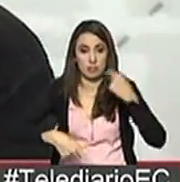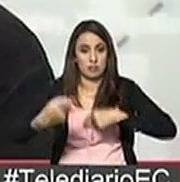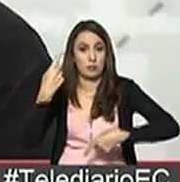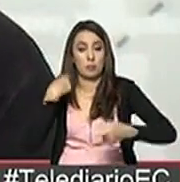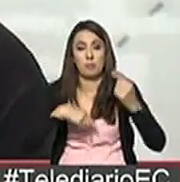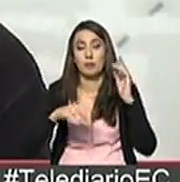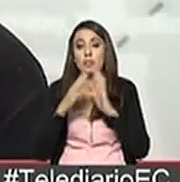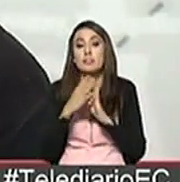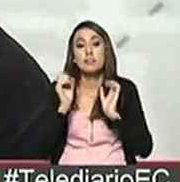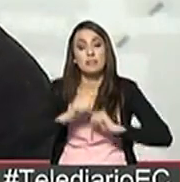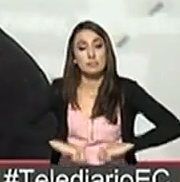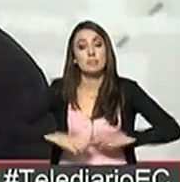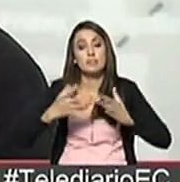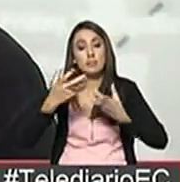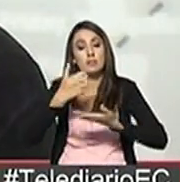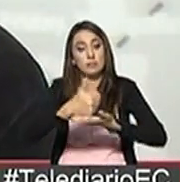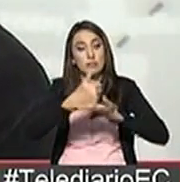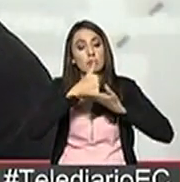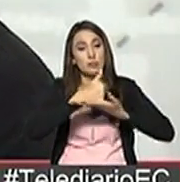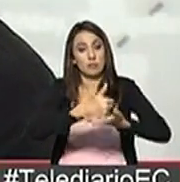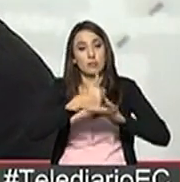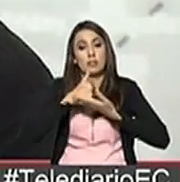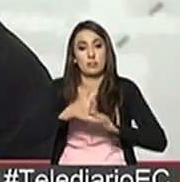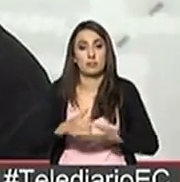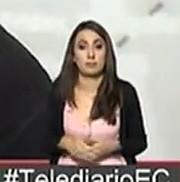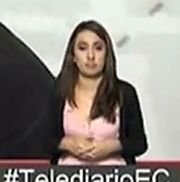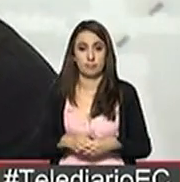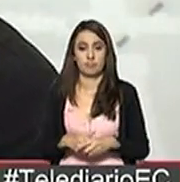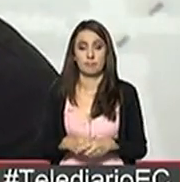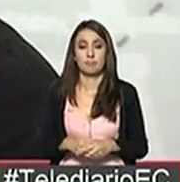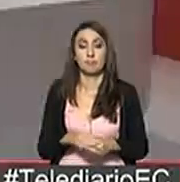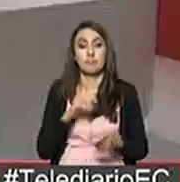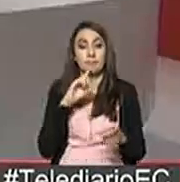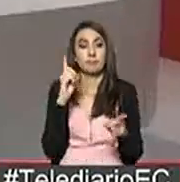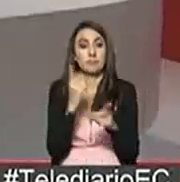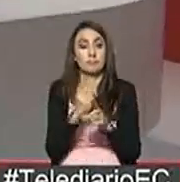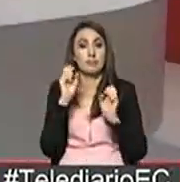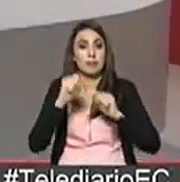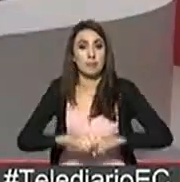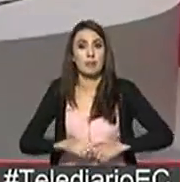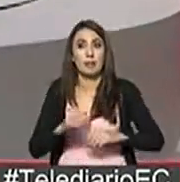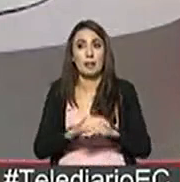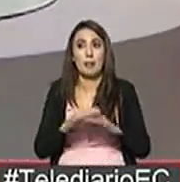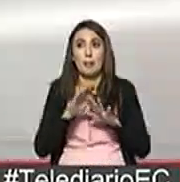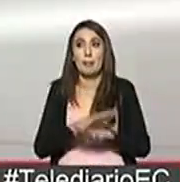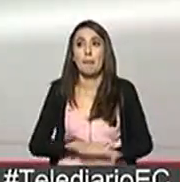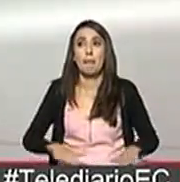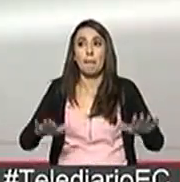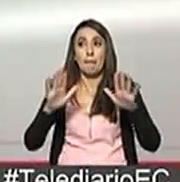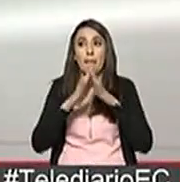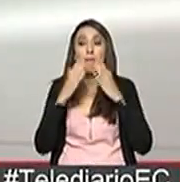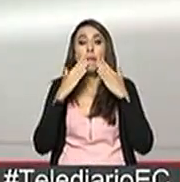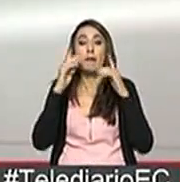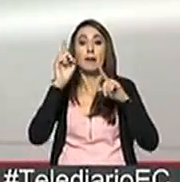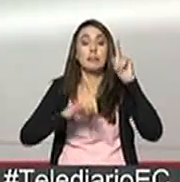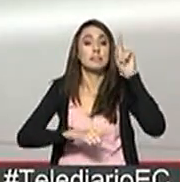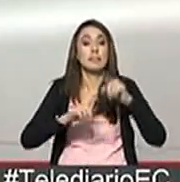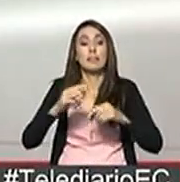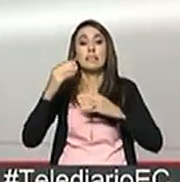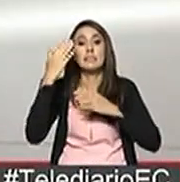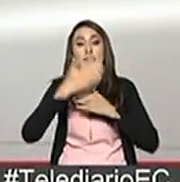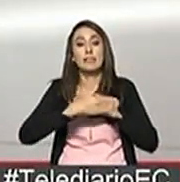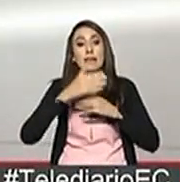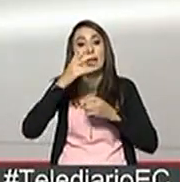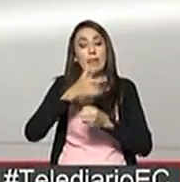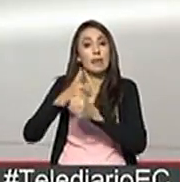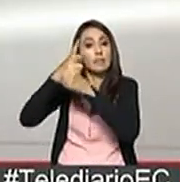nosotros realmente nos interesa que se aprueben estas medidas. Claro que sí, José. Sí, desde el máster nos ayudan rodando algunas de las imágenes